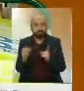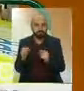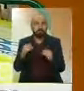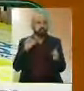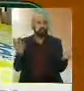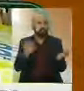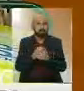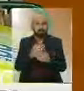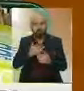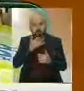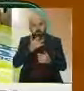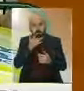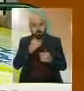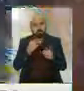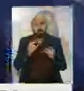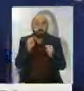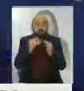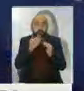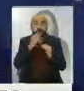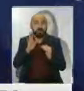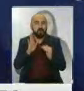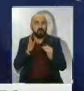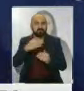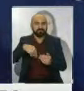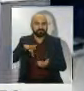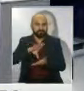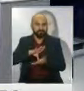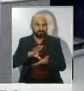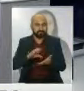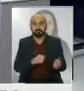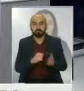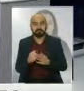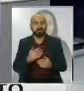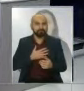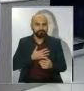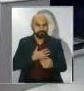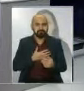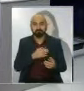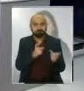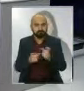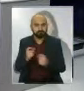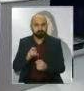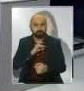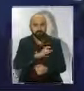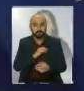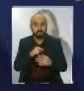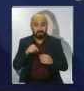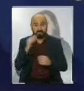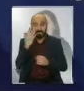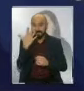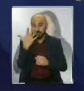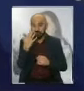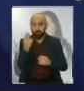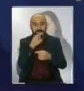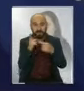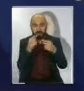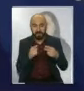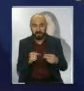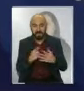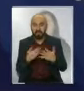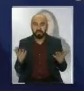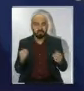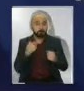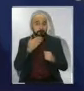de contagios y fallecimientos. Queridos compatriotas, estas 5 semanas de mejoría nos permiten hoy iniciar una